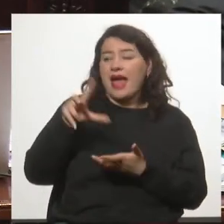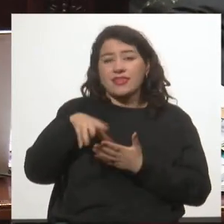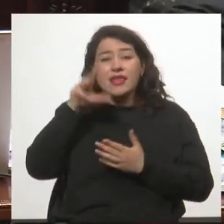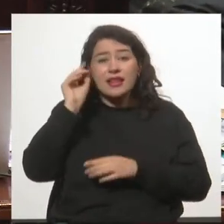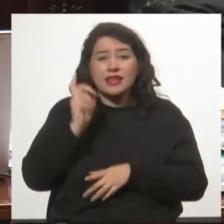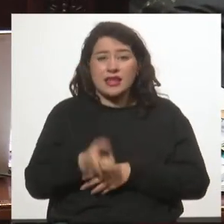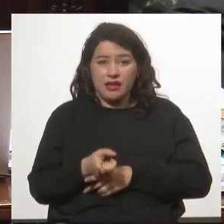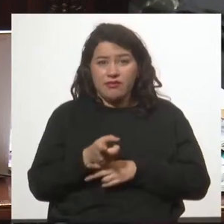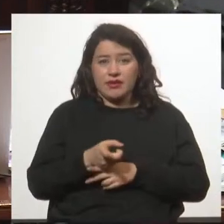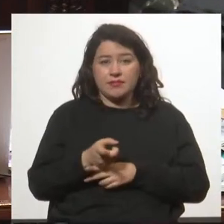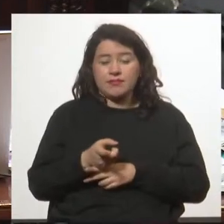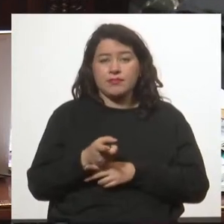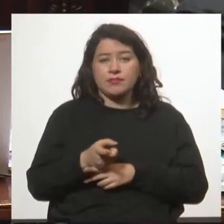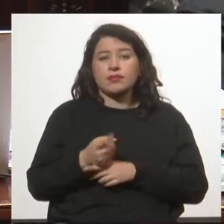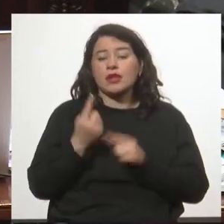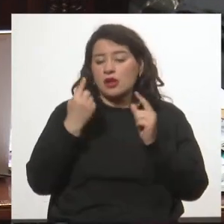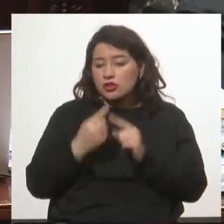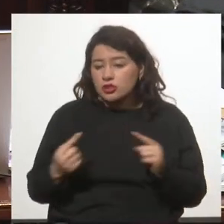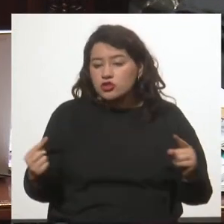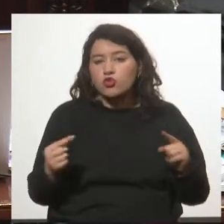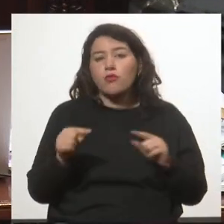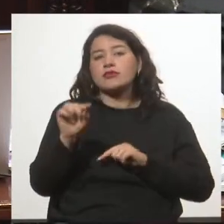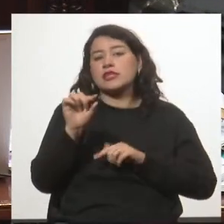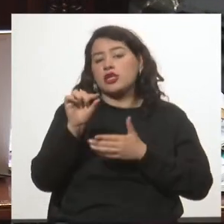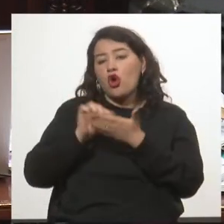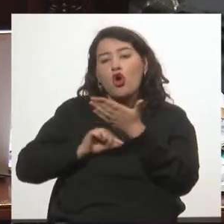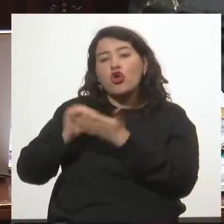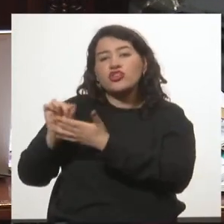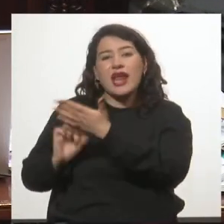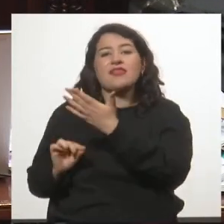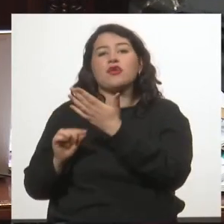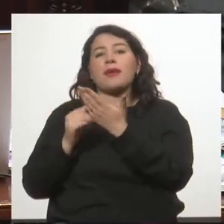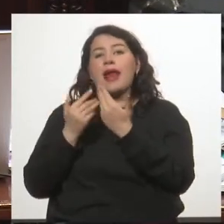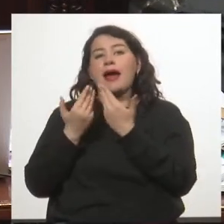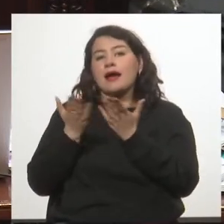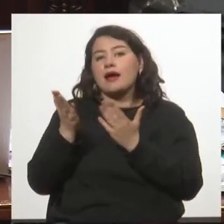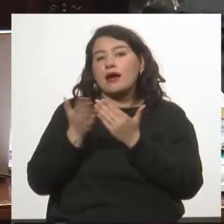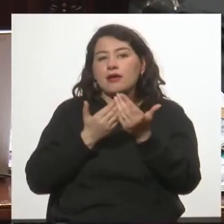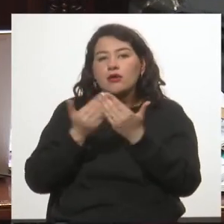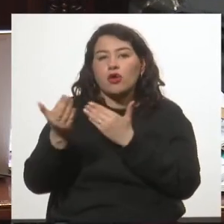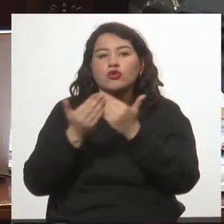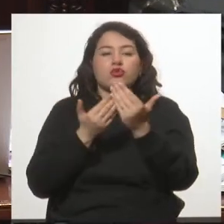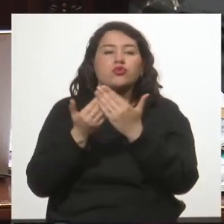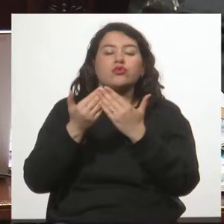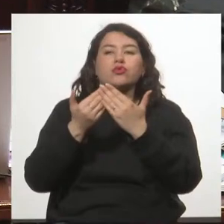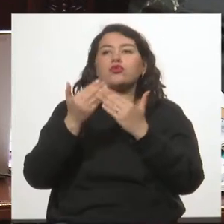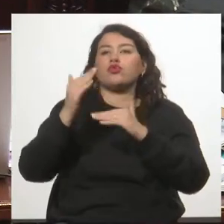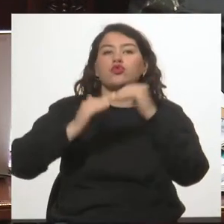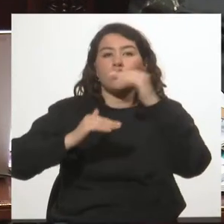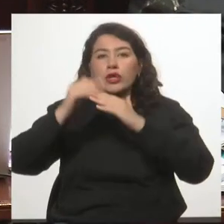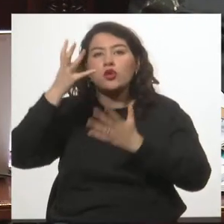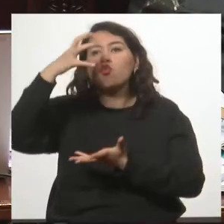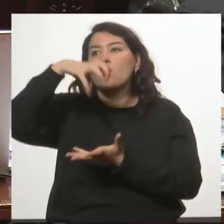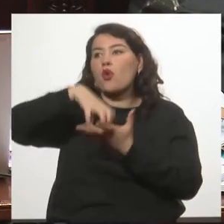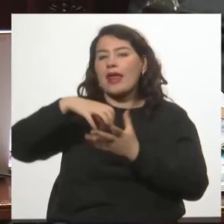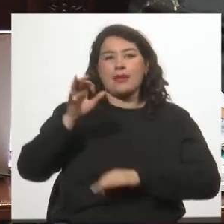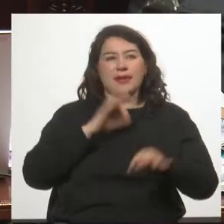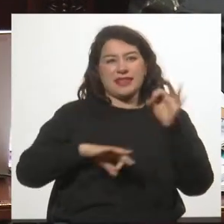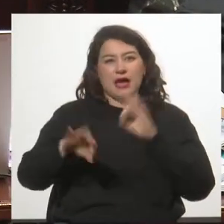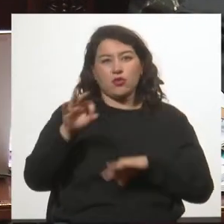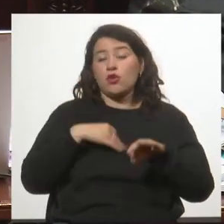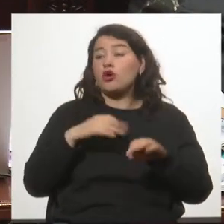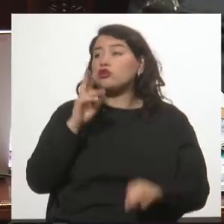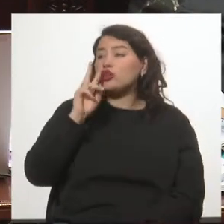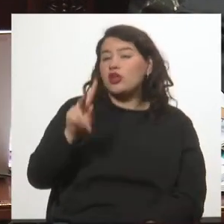estamos hablando de los insumos y los contratos para construir un centro de espectáculos y sigo leyendo el